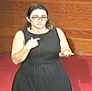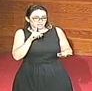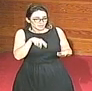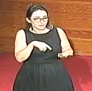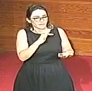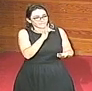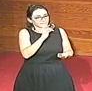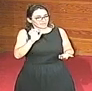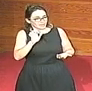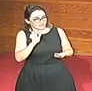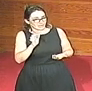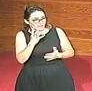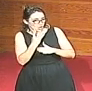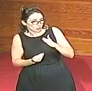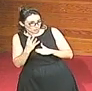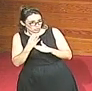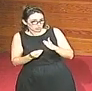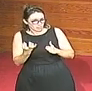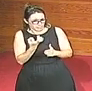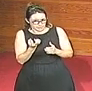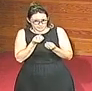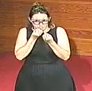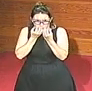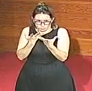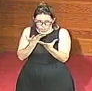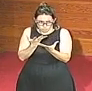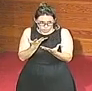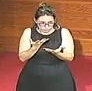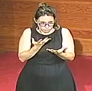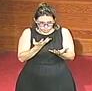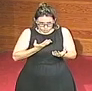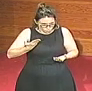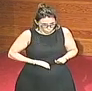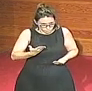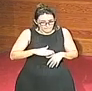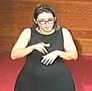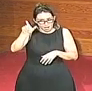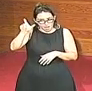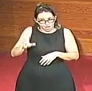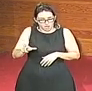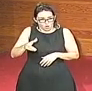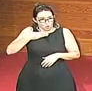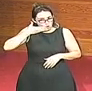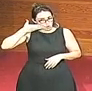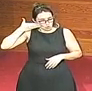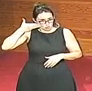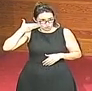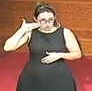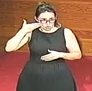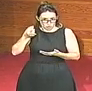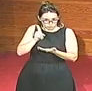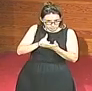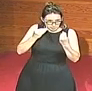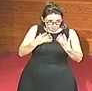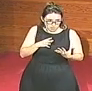debe ser grande, es decir, tú tienes que restituir el honor de aquella persona a la que le has fastidiado la vida. O sea, estamos hablando de